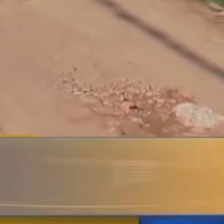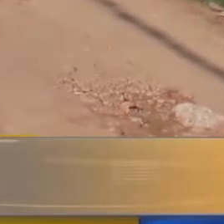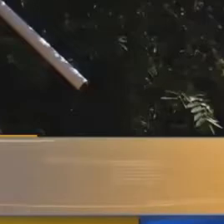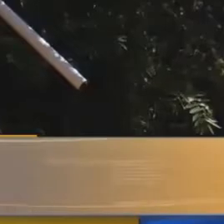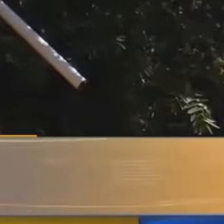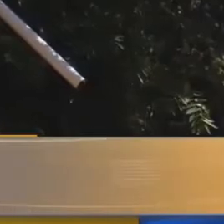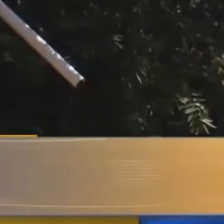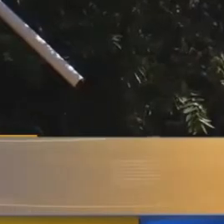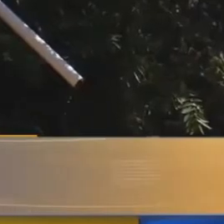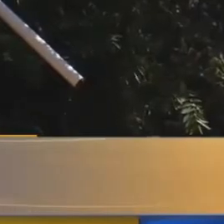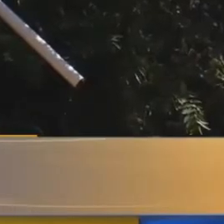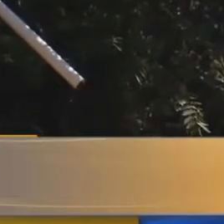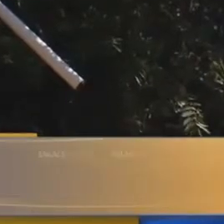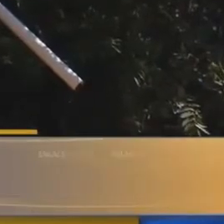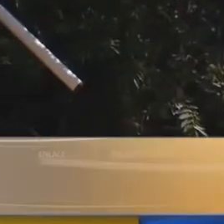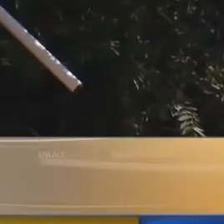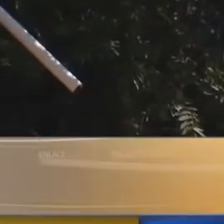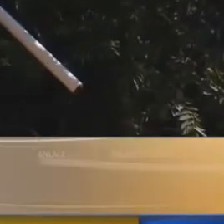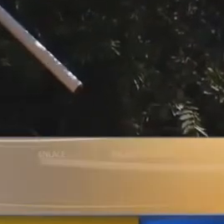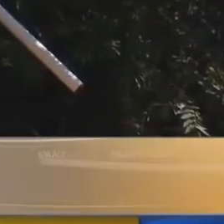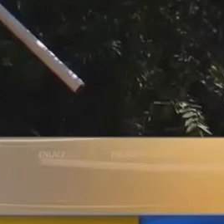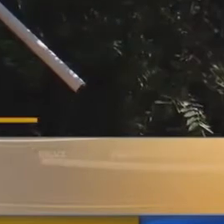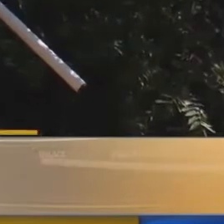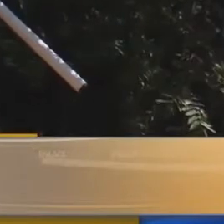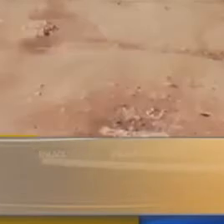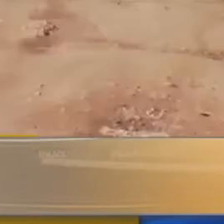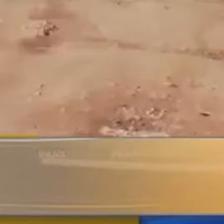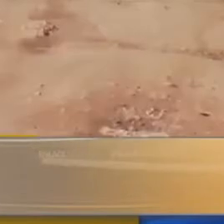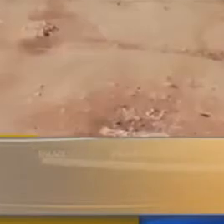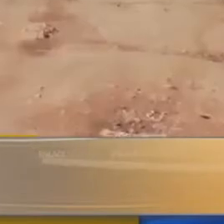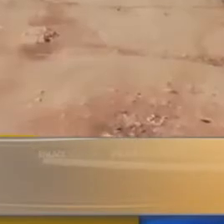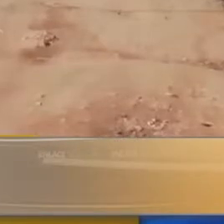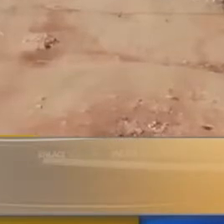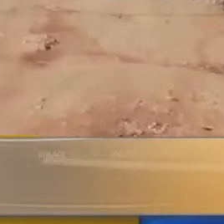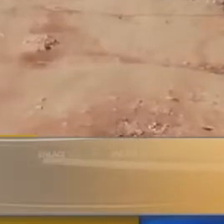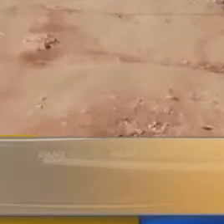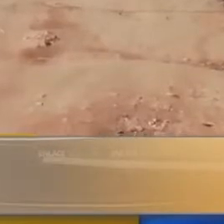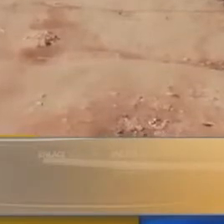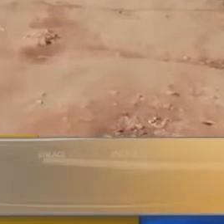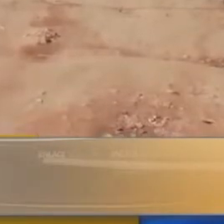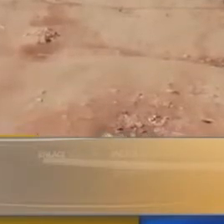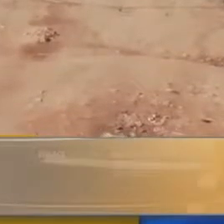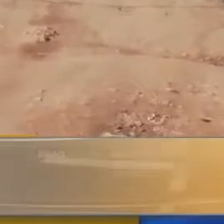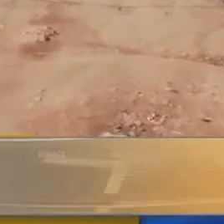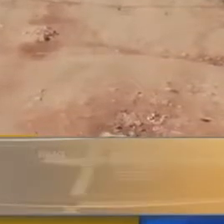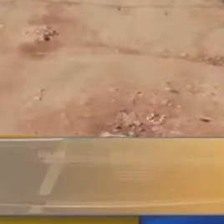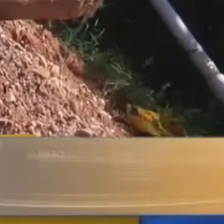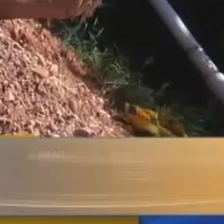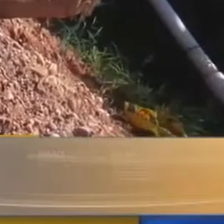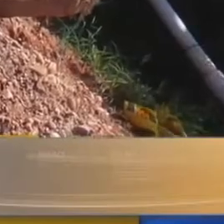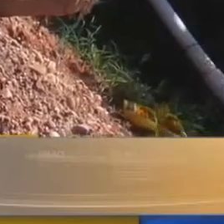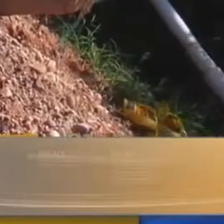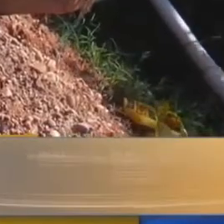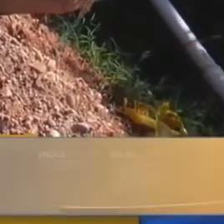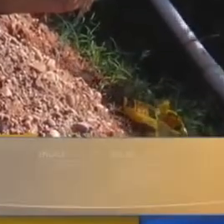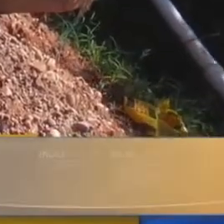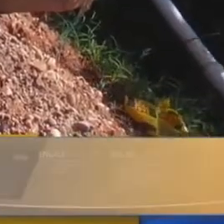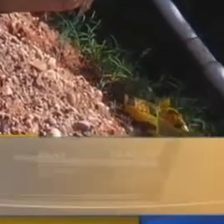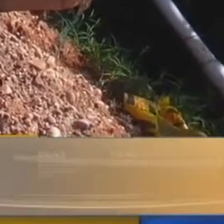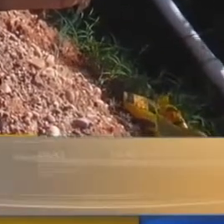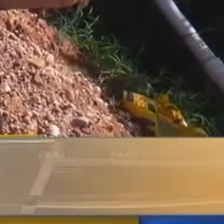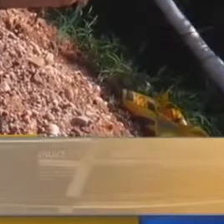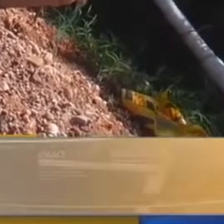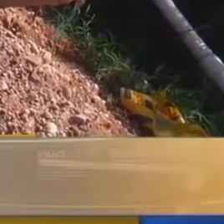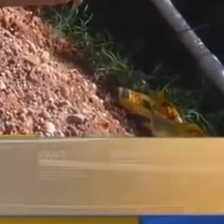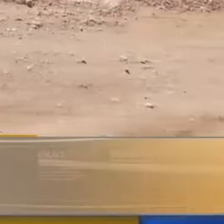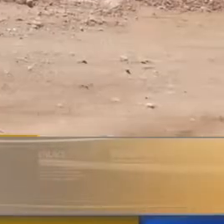Junta de Acción Comunal del Barrio 22 de Marzo pide la pronta intervención del municipio para evitar que la erosión se lleve a una vía principal en la manzana 38 del